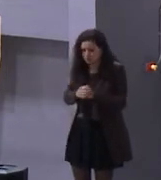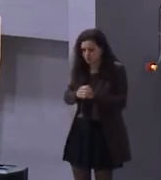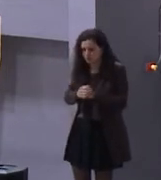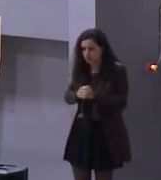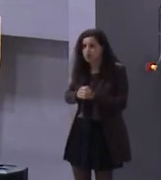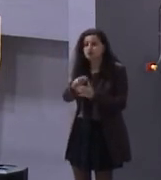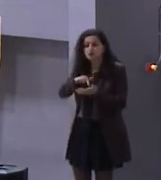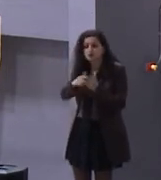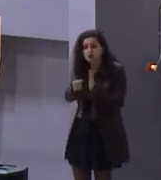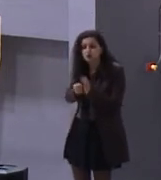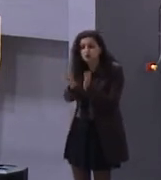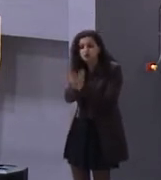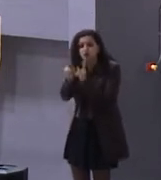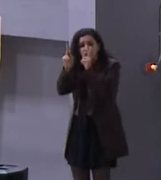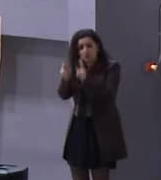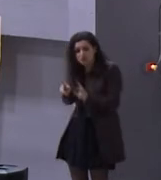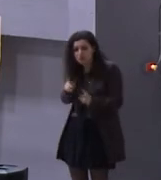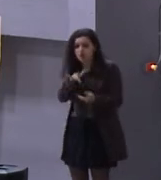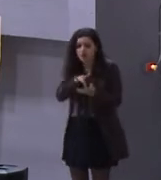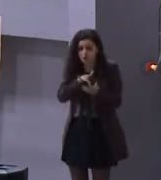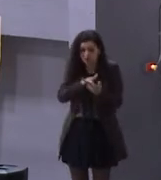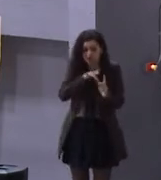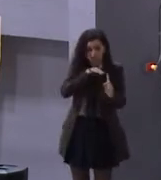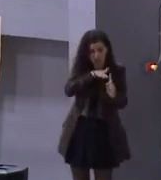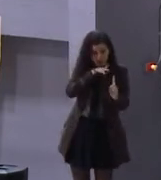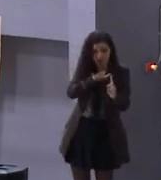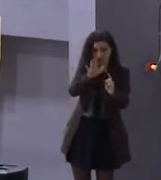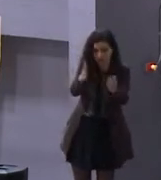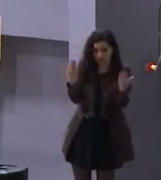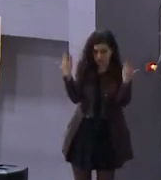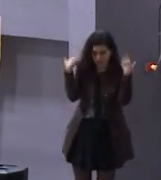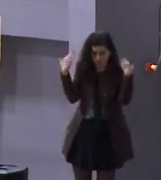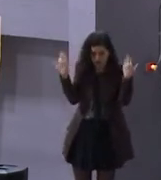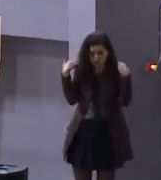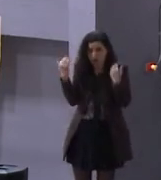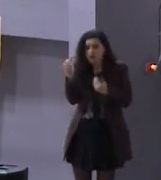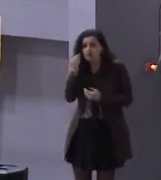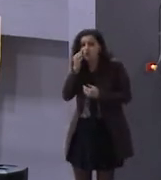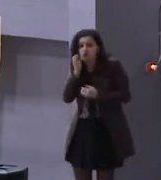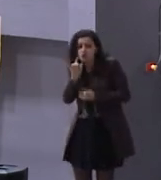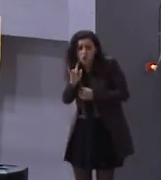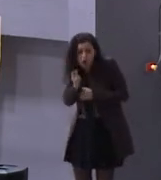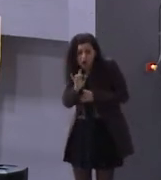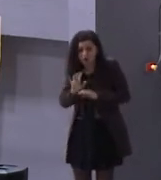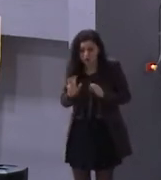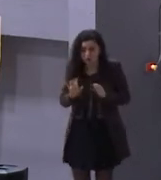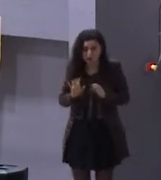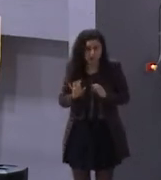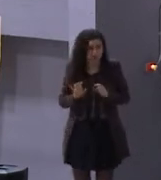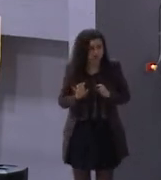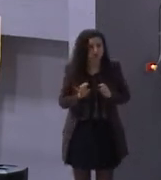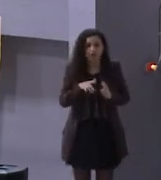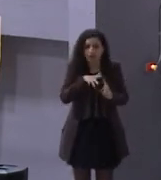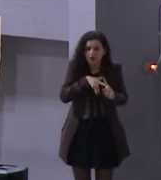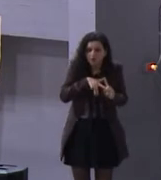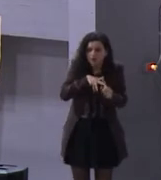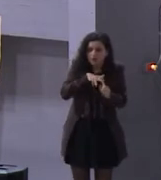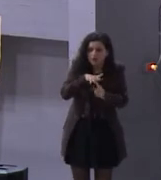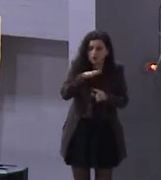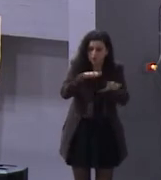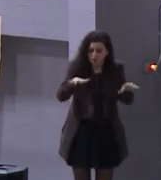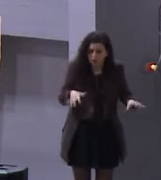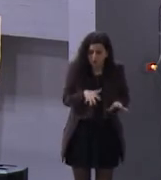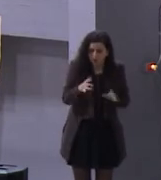que los estudiantes que también estudian la movilización en educación física y que de alguna manera pues se afectaron en su